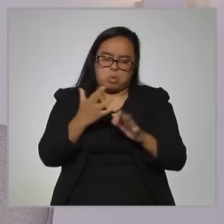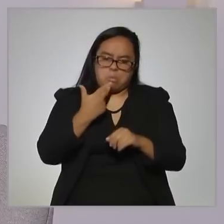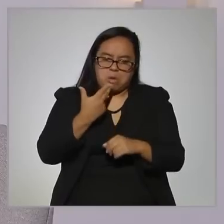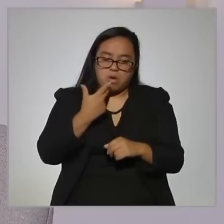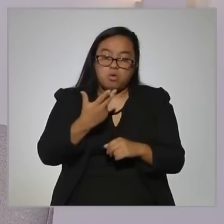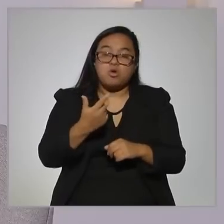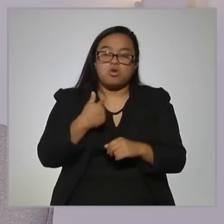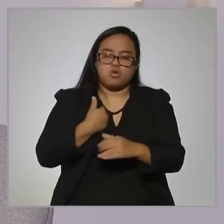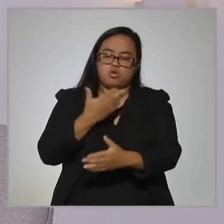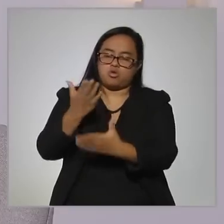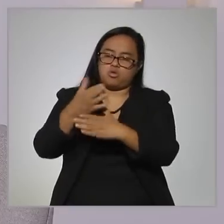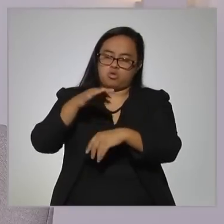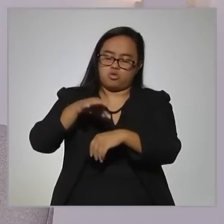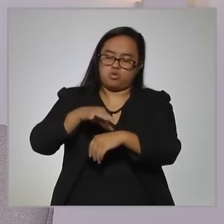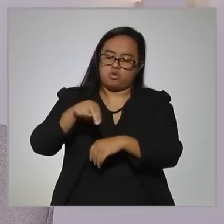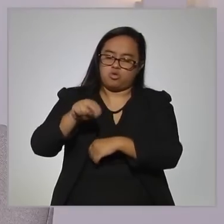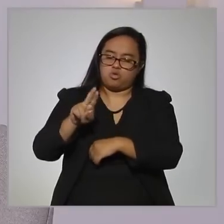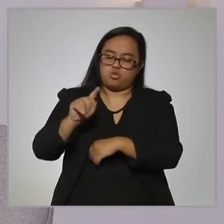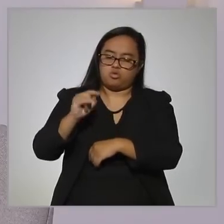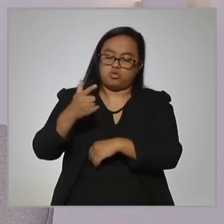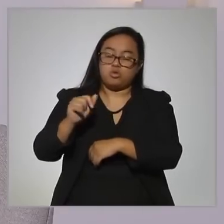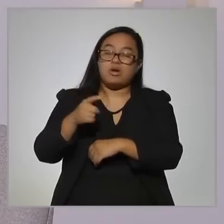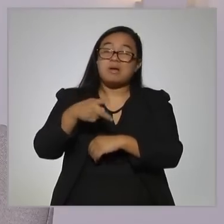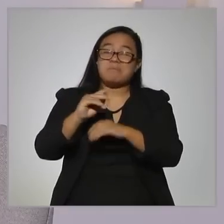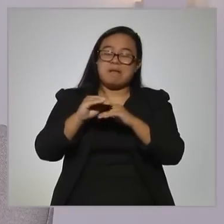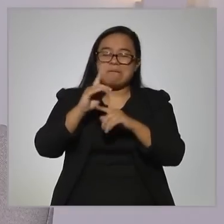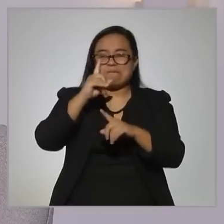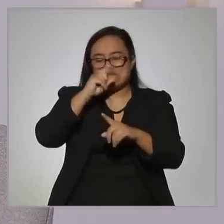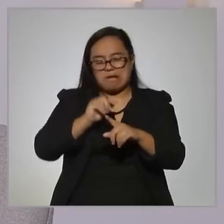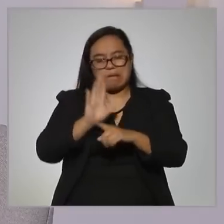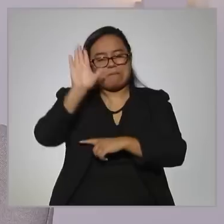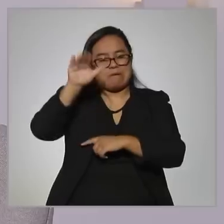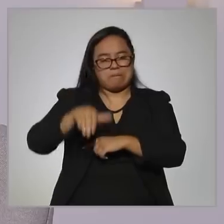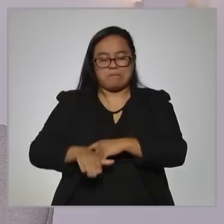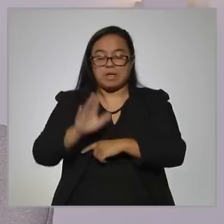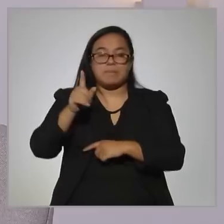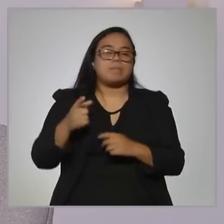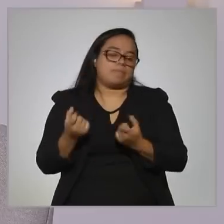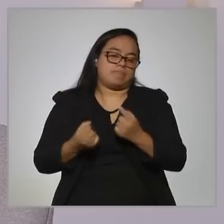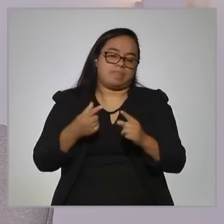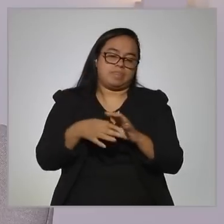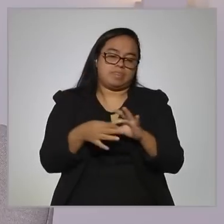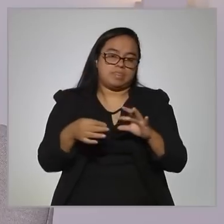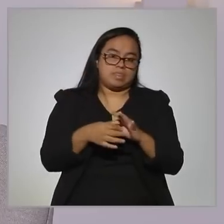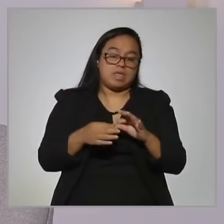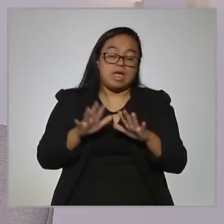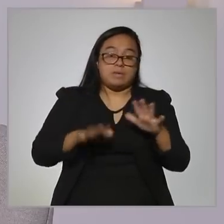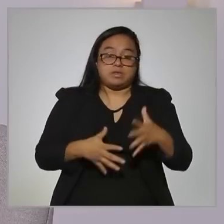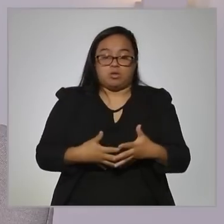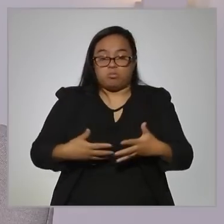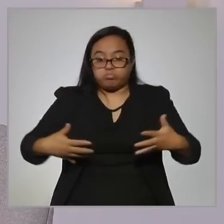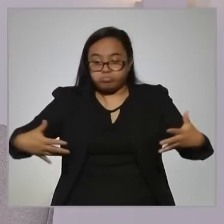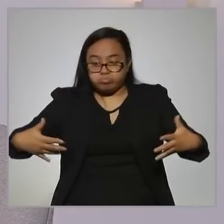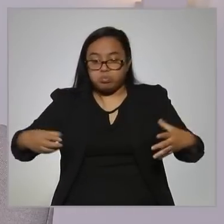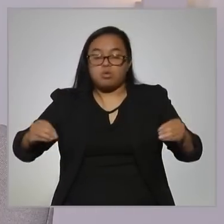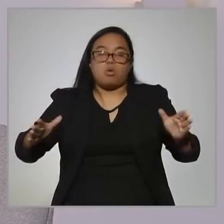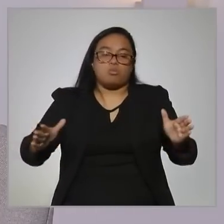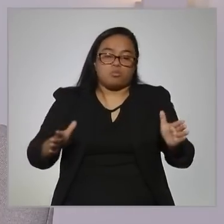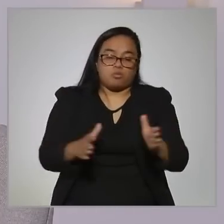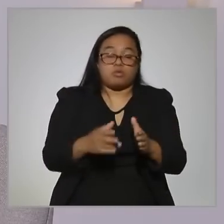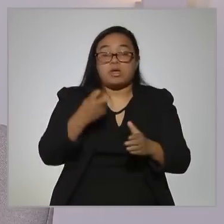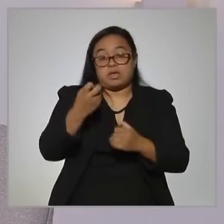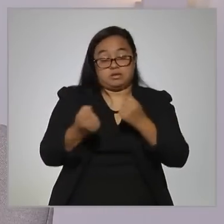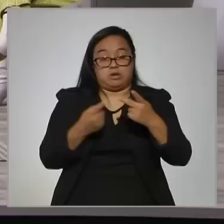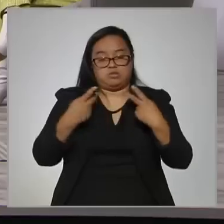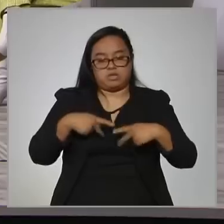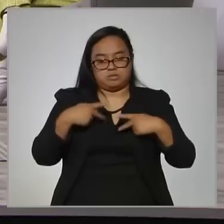Hasta fui con la nutrióloga, pero no he mantenido la racha. Justo lo que decimos de bajar o subir de peso también es uno de los propósitos